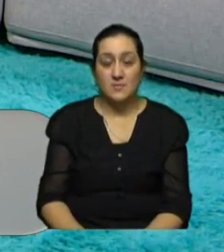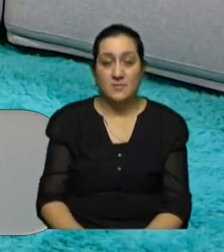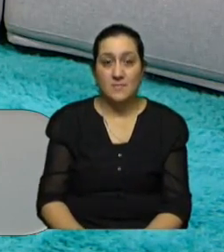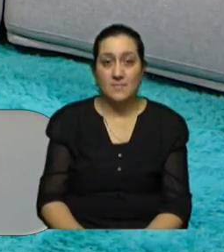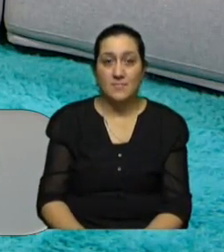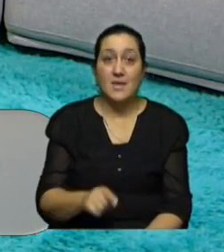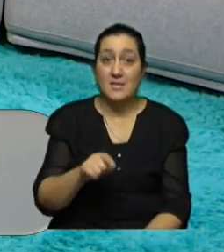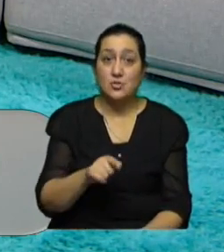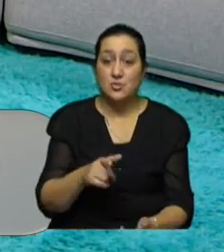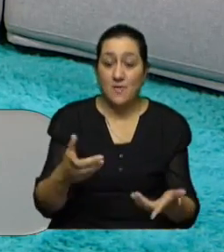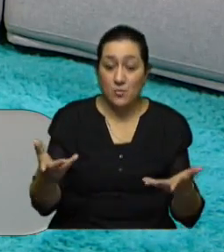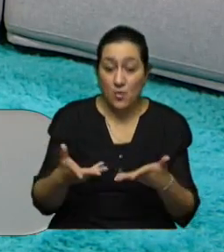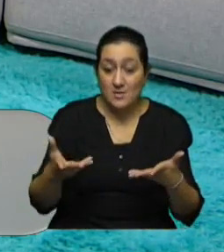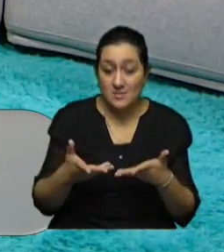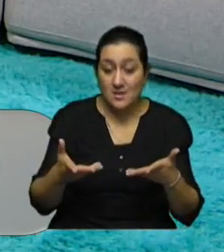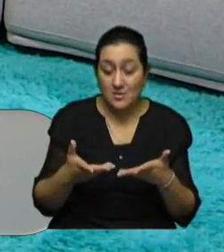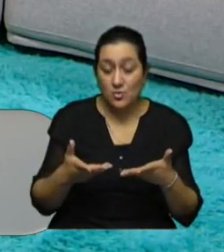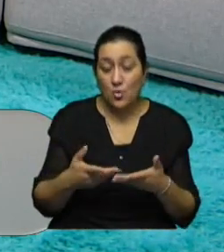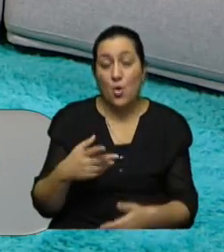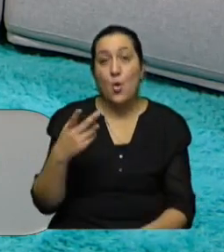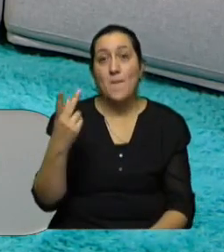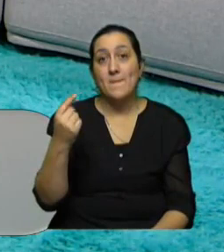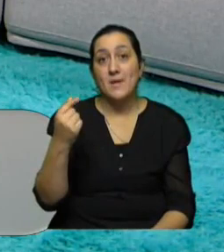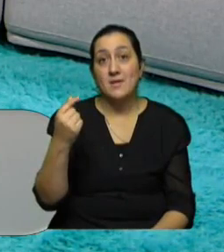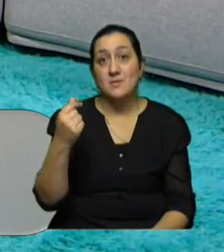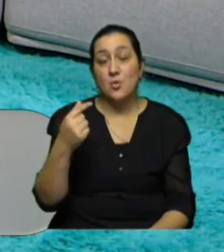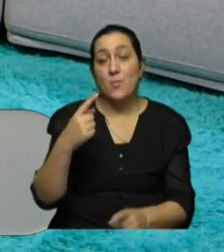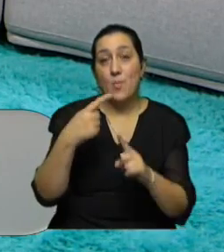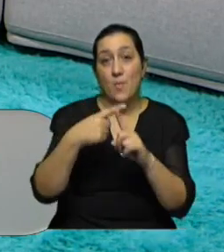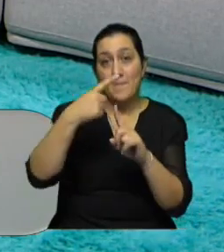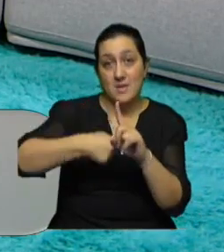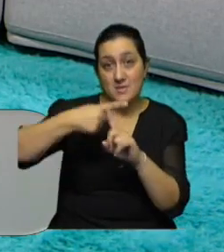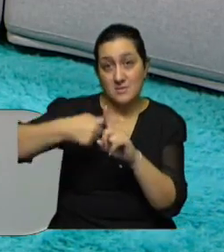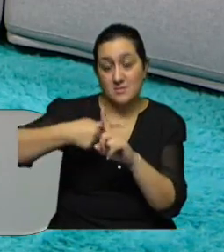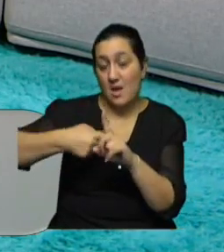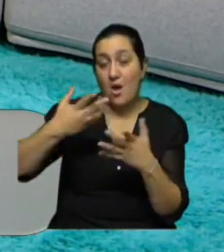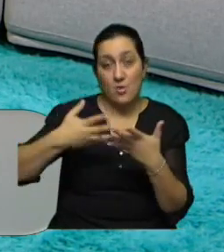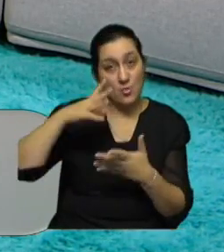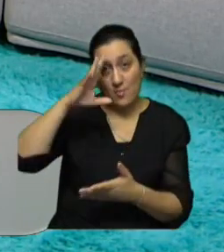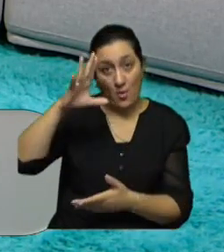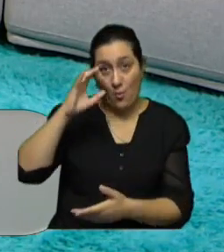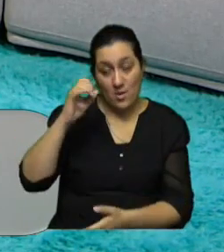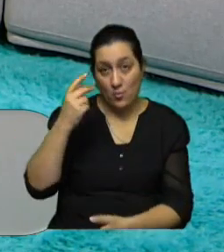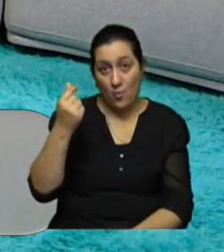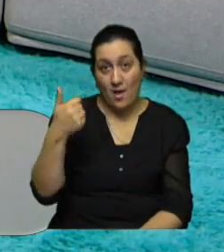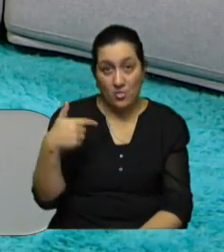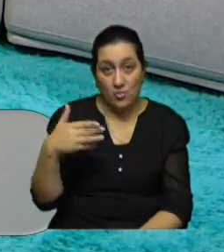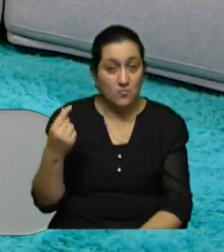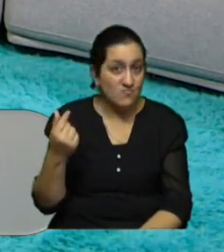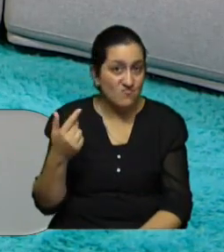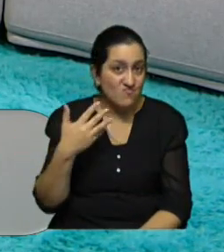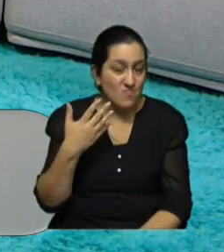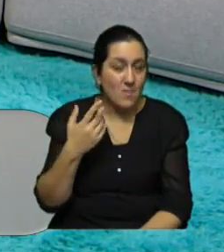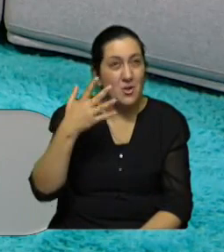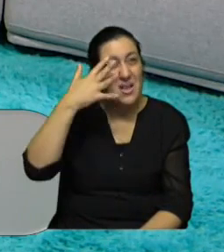se va actualizando a partir de los precios de manera mensual. No recuerdo específicamente el monto, pero sí, creo que para